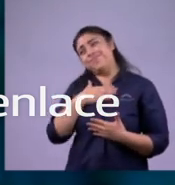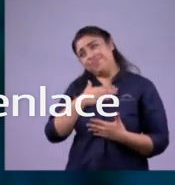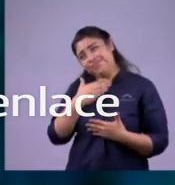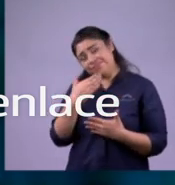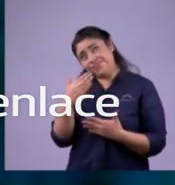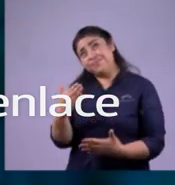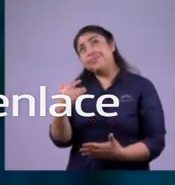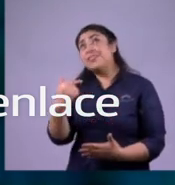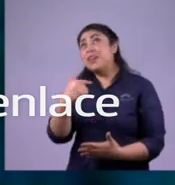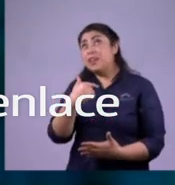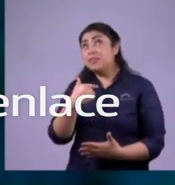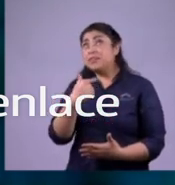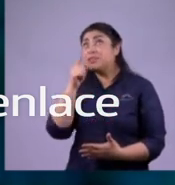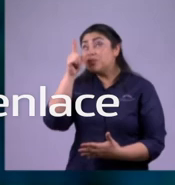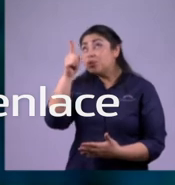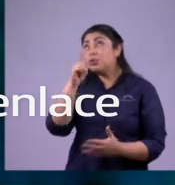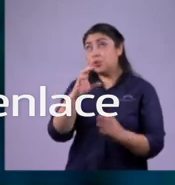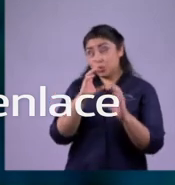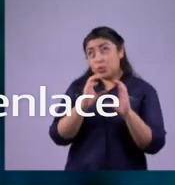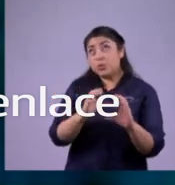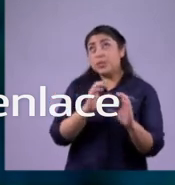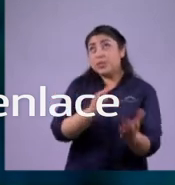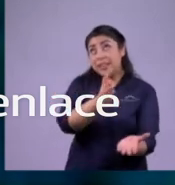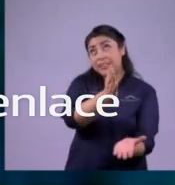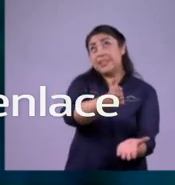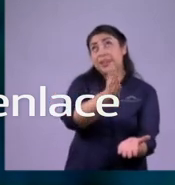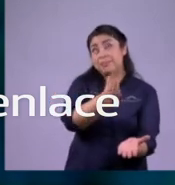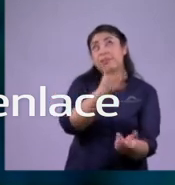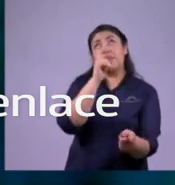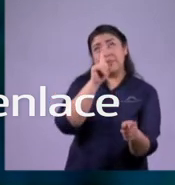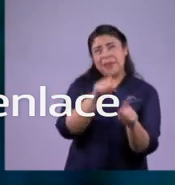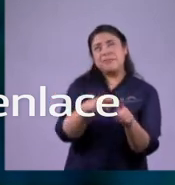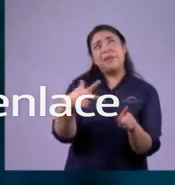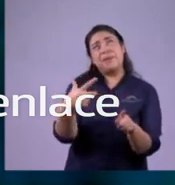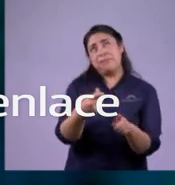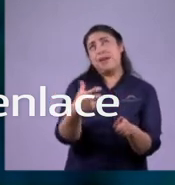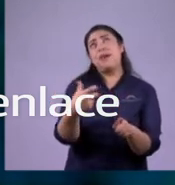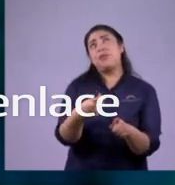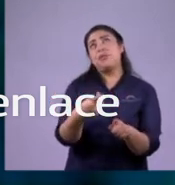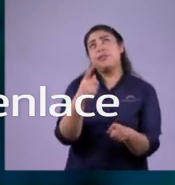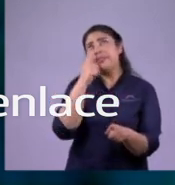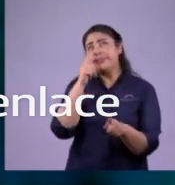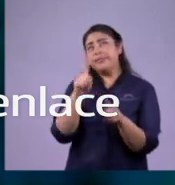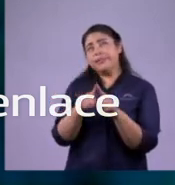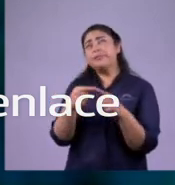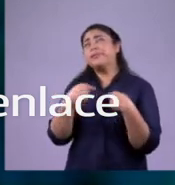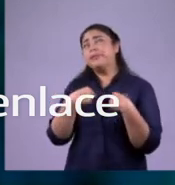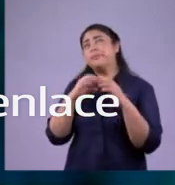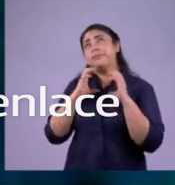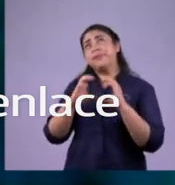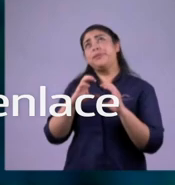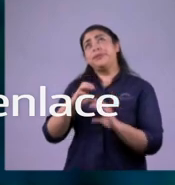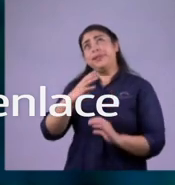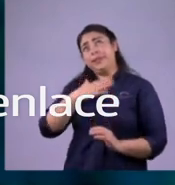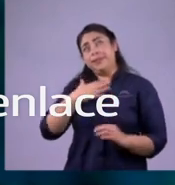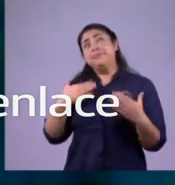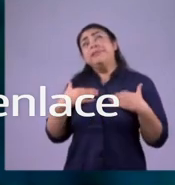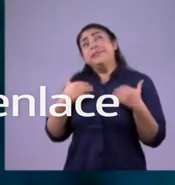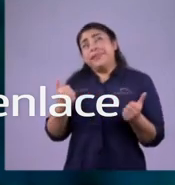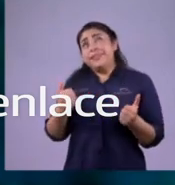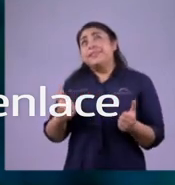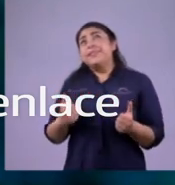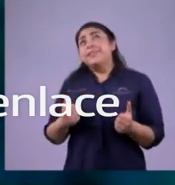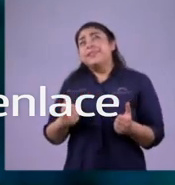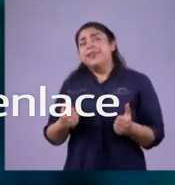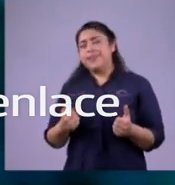cuido a bobby y aun para que los vacunen no te tendré sano y saludable a ti y eso es lo que dios te